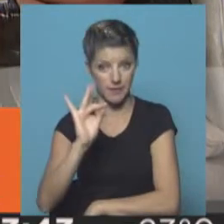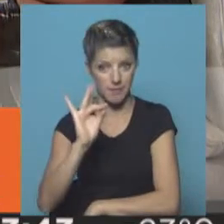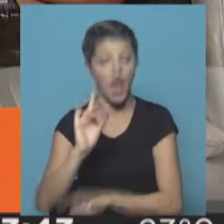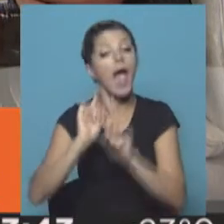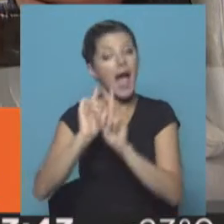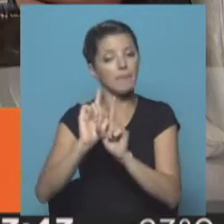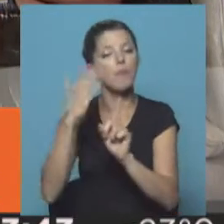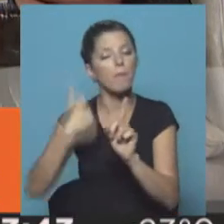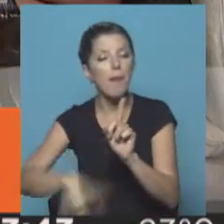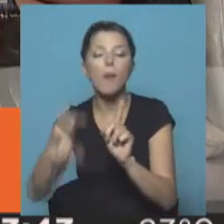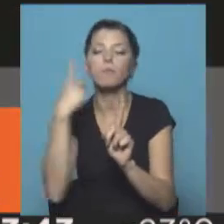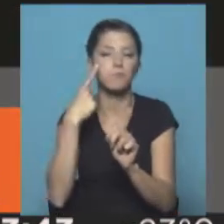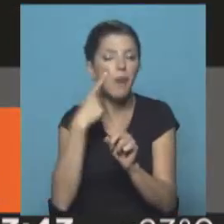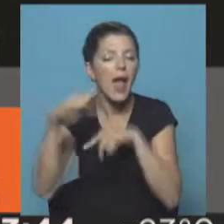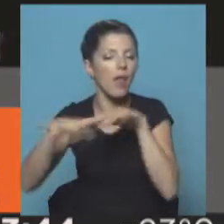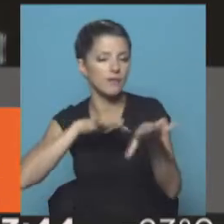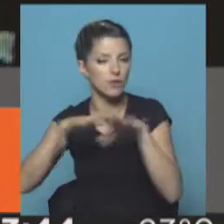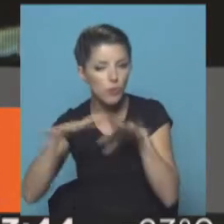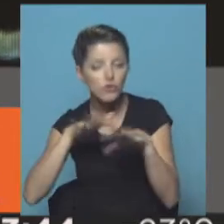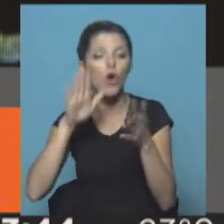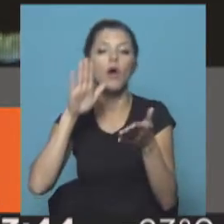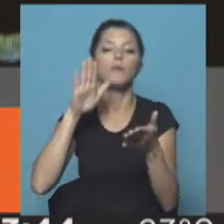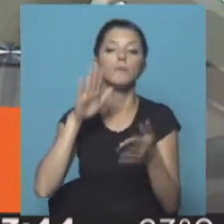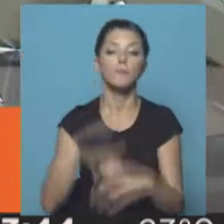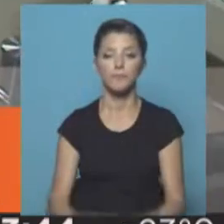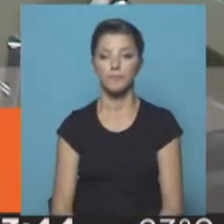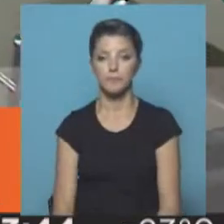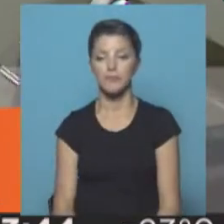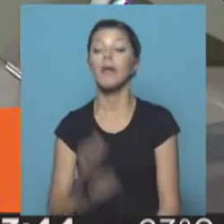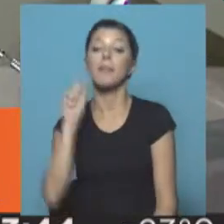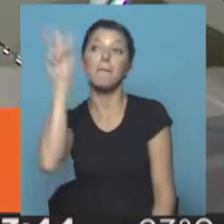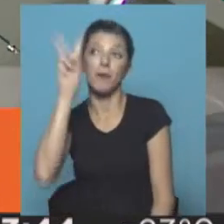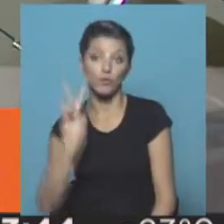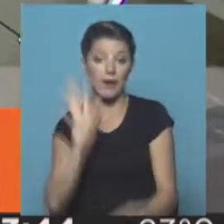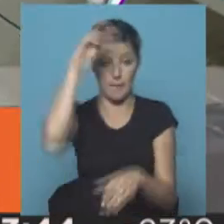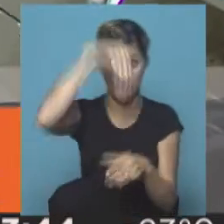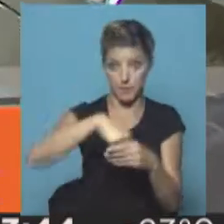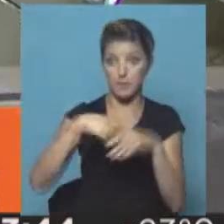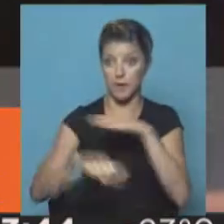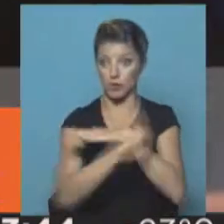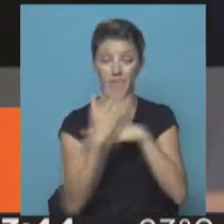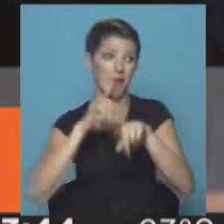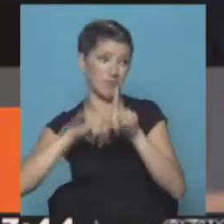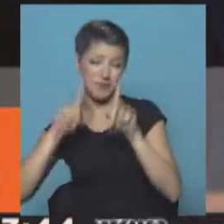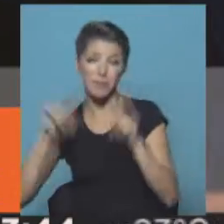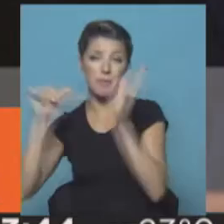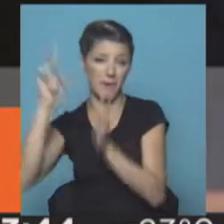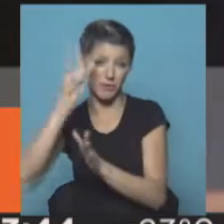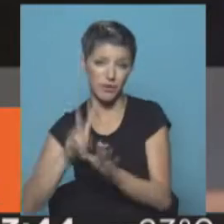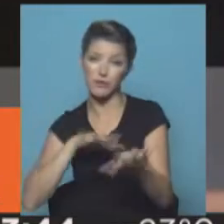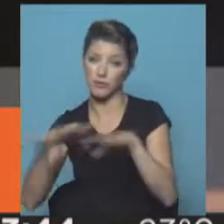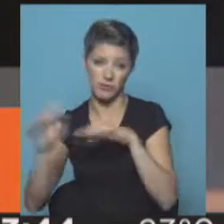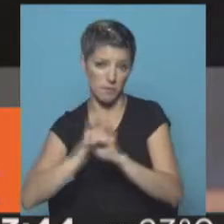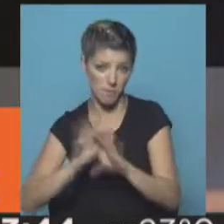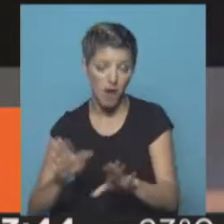estaríamos sabiendo qué es lo que ocurre finalmente con el lugar de Venezuela. Tenemos en Venezuela una situación muy difícil con el intento